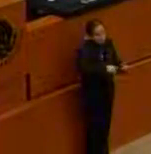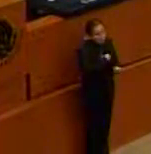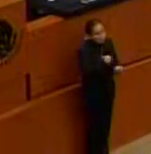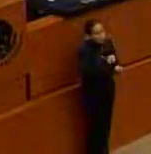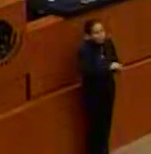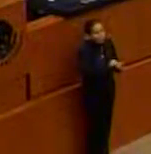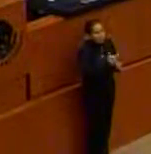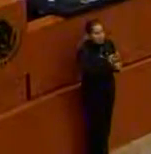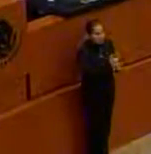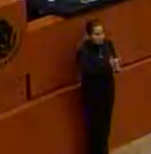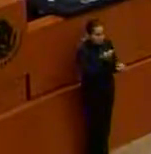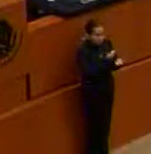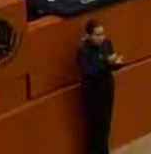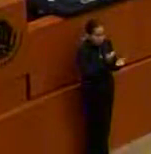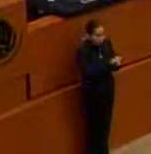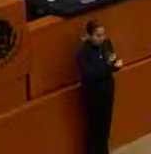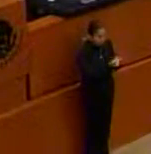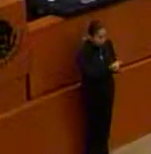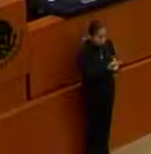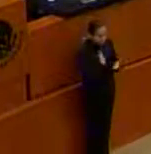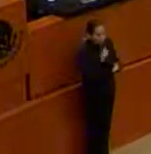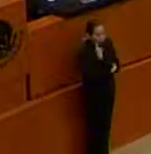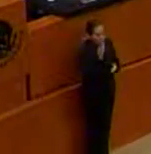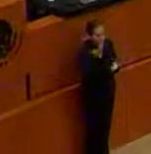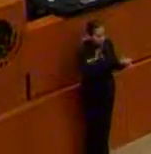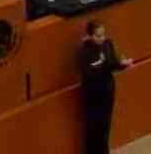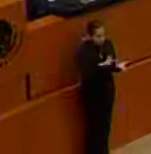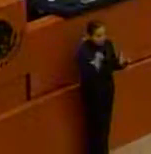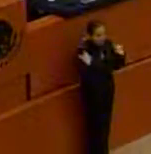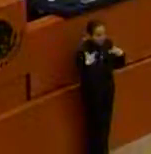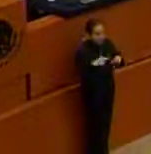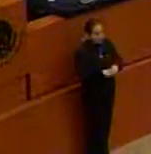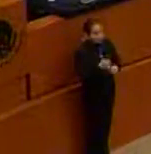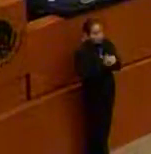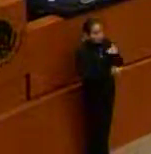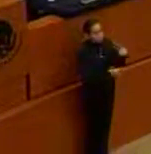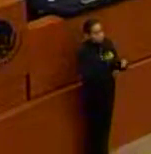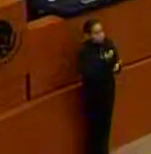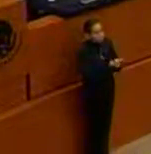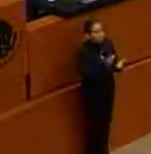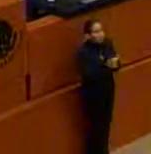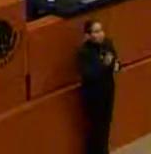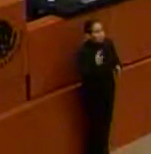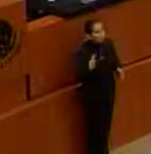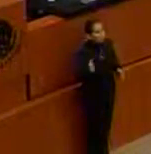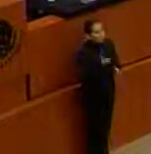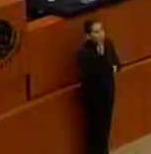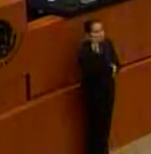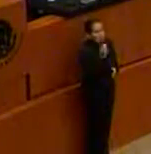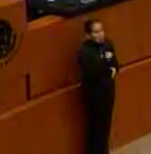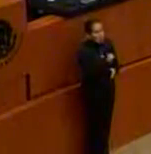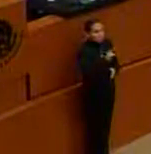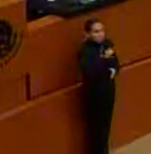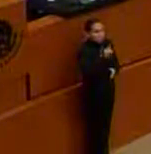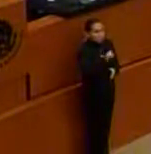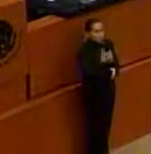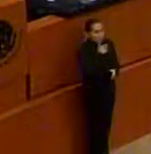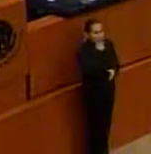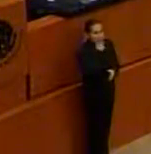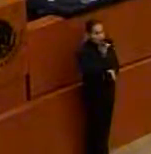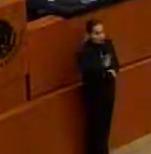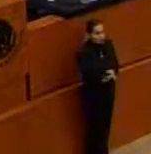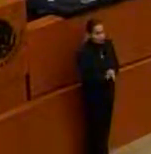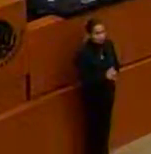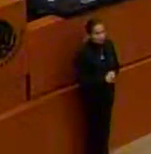Social, licenciado en Economía por la UNAM y maestro en Desarrollo Económico por la Universidad de Sussex en